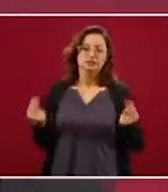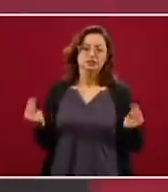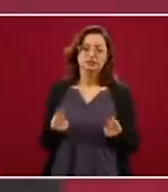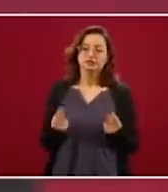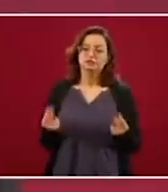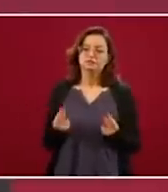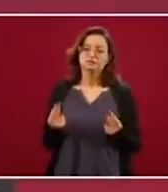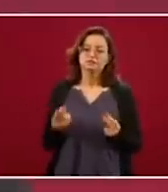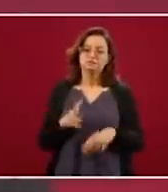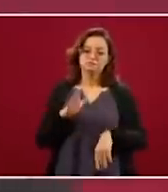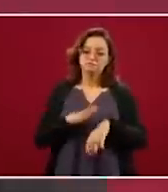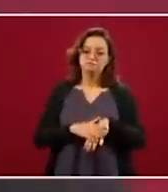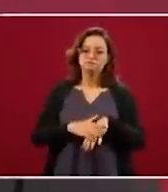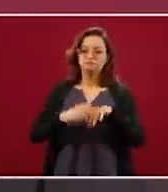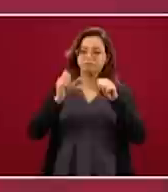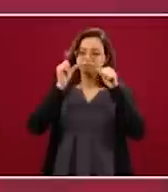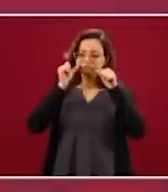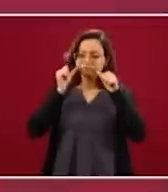para